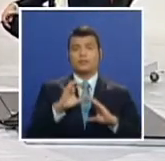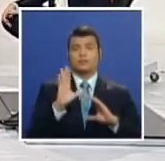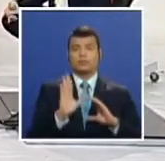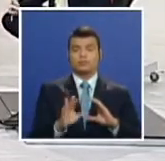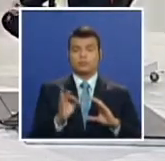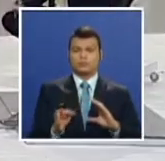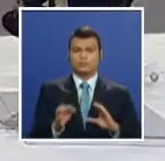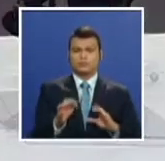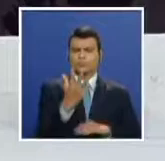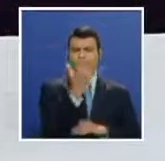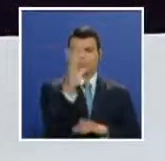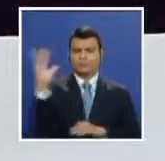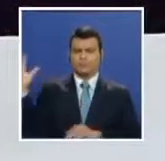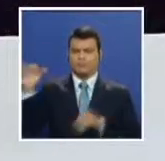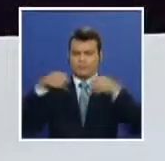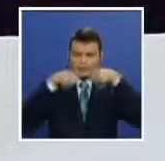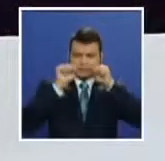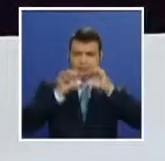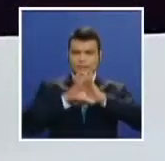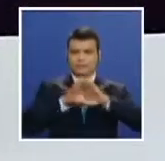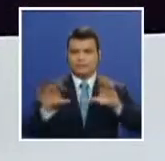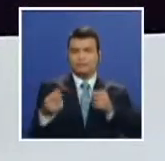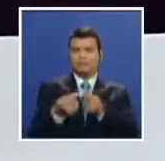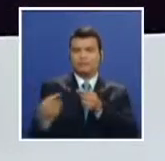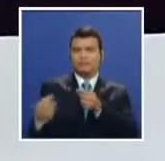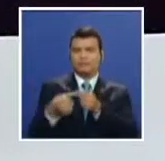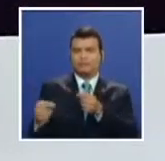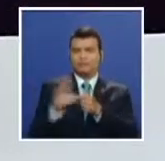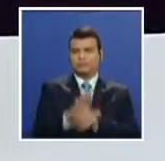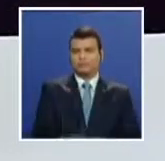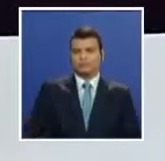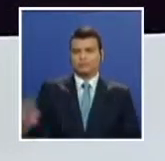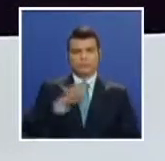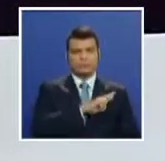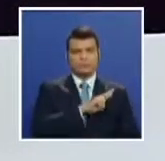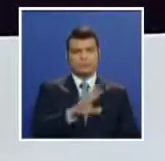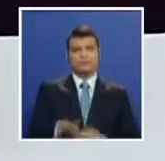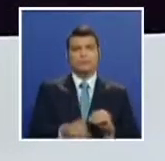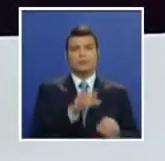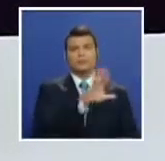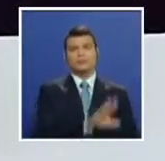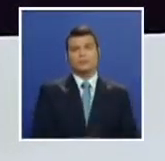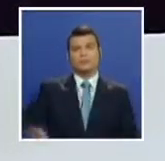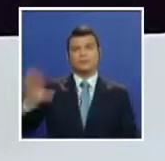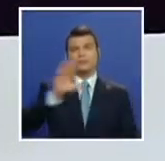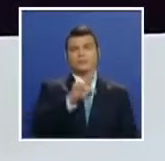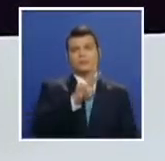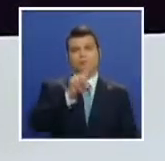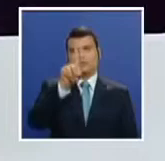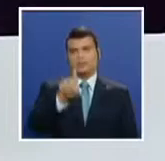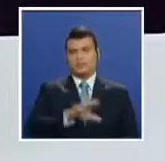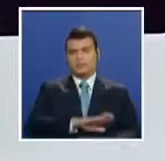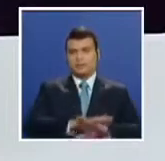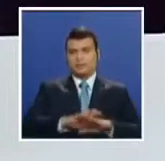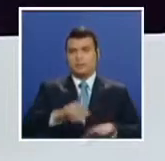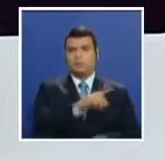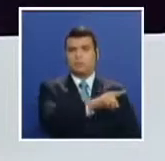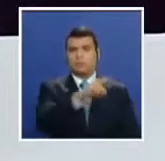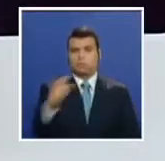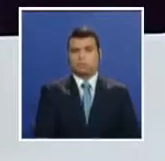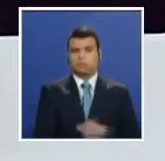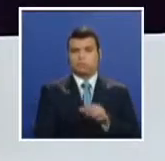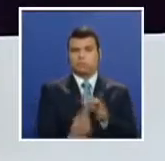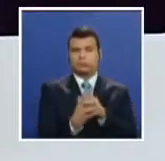los diferentes cultivos de caña de azúcar en este departamento y en 26 departamentos más pues se da el